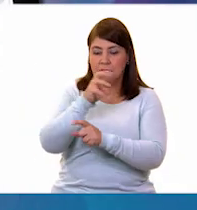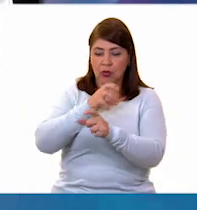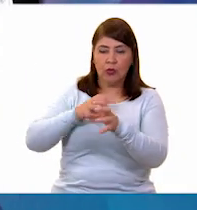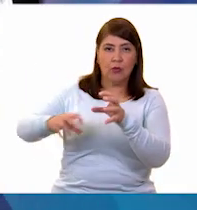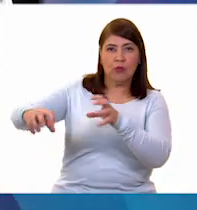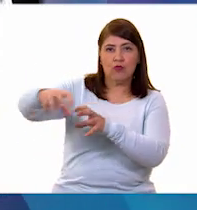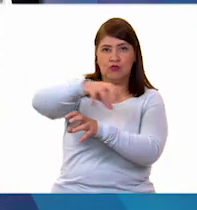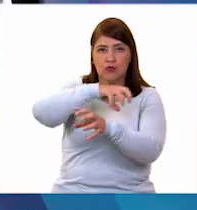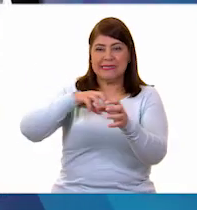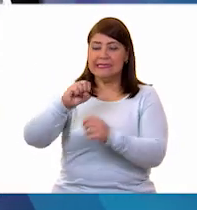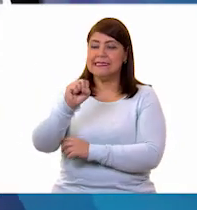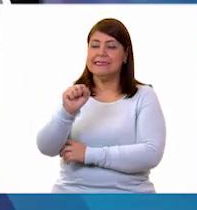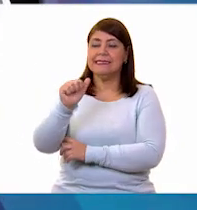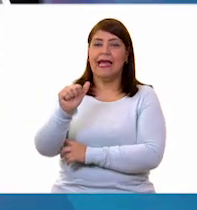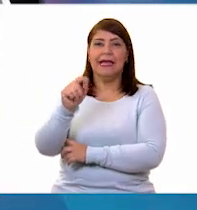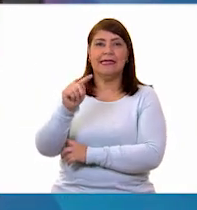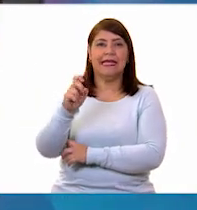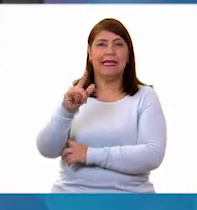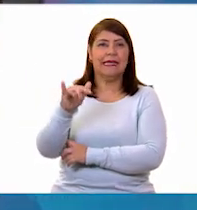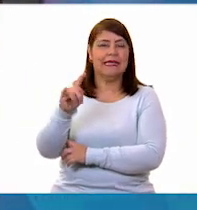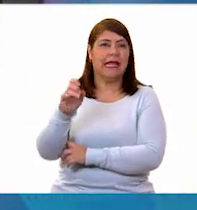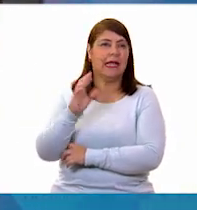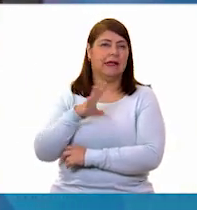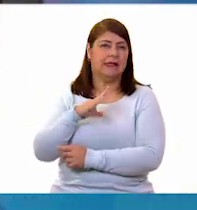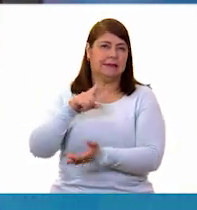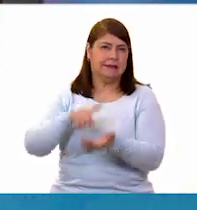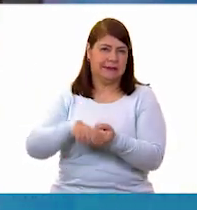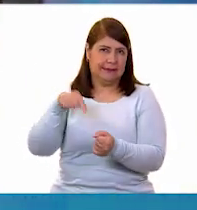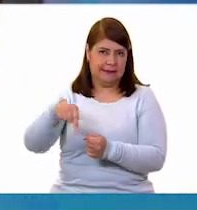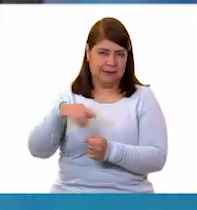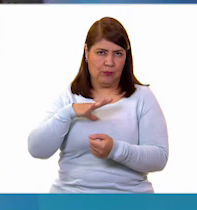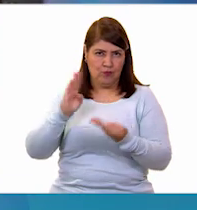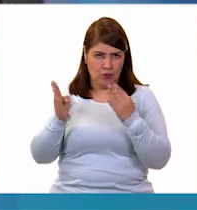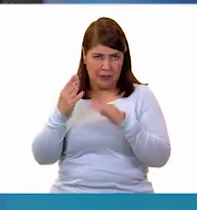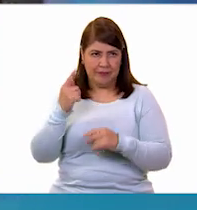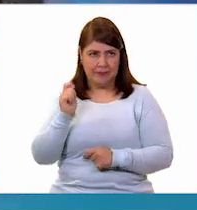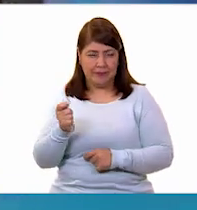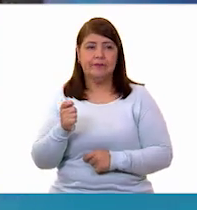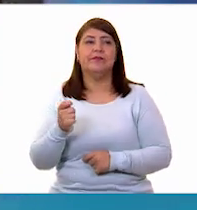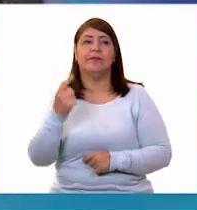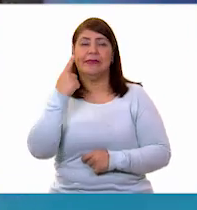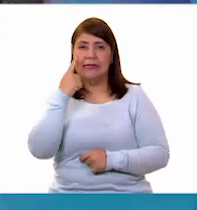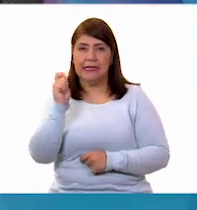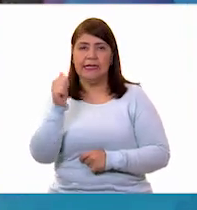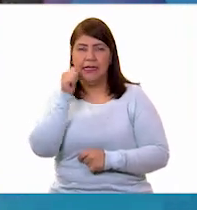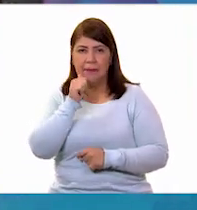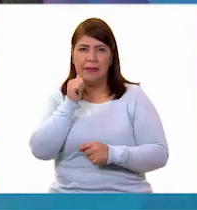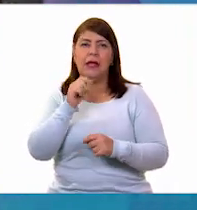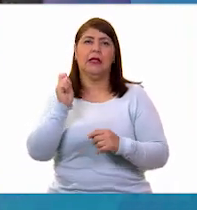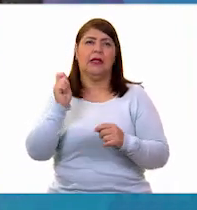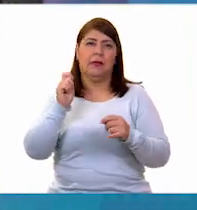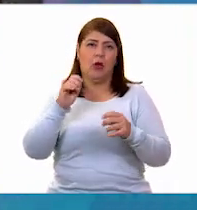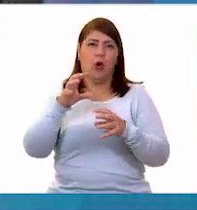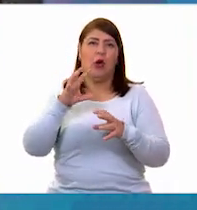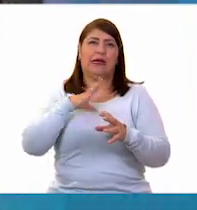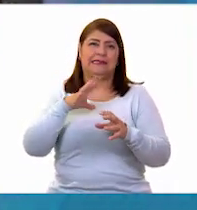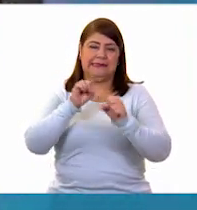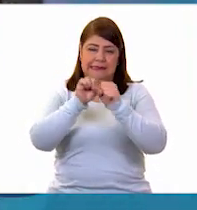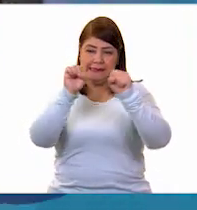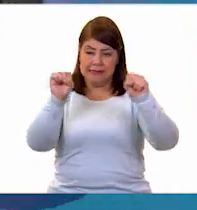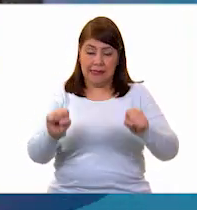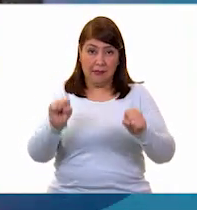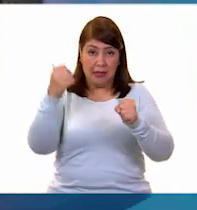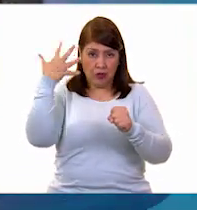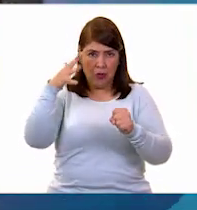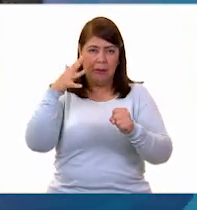Tierra. Como saben ustedes, todos los objetos del sistema solar van por la vida, salvo el Sol, con